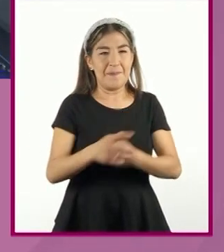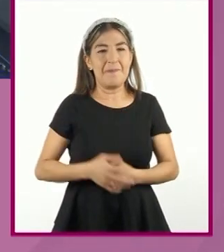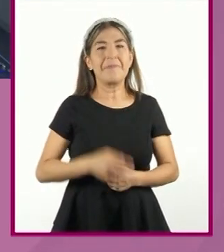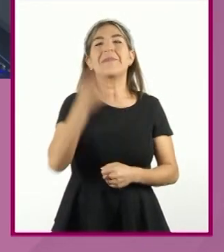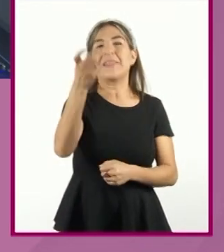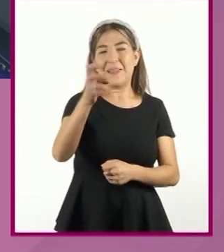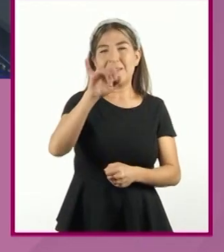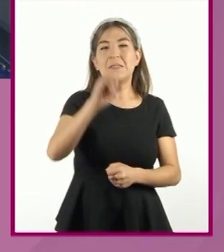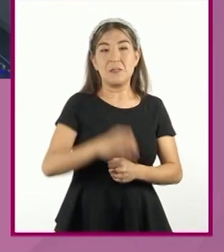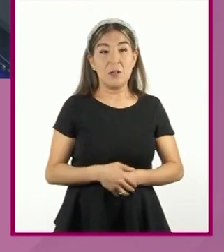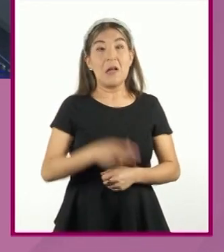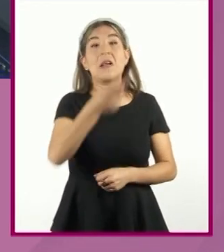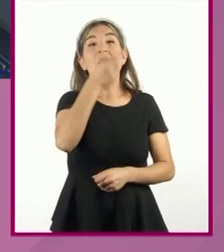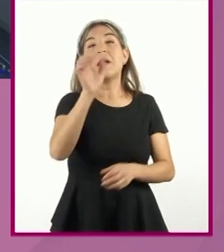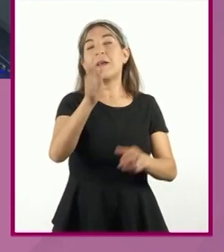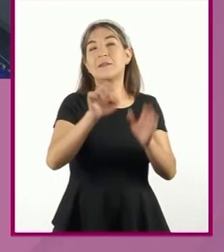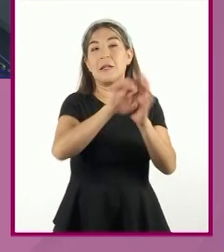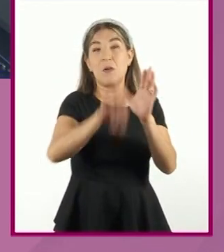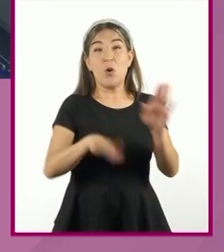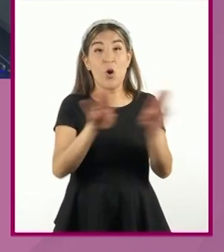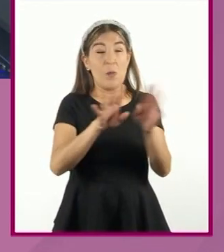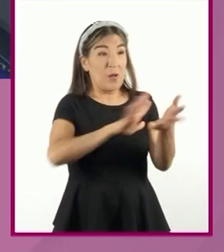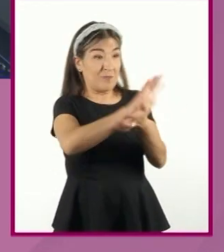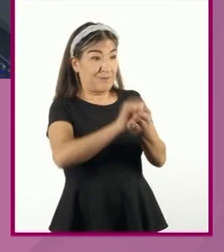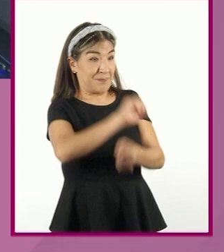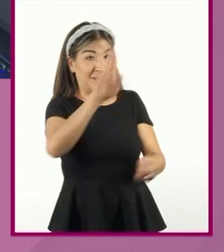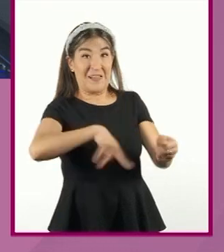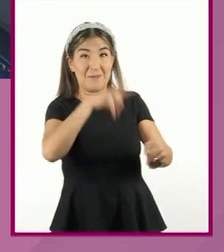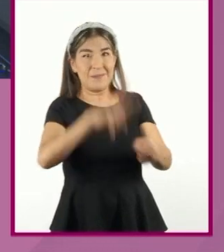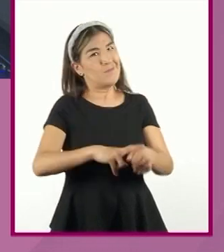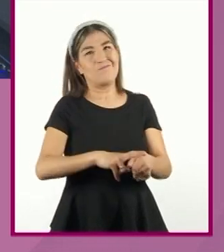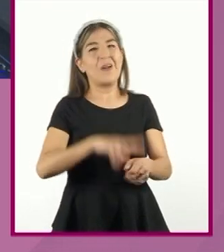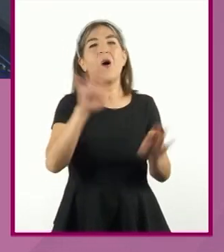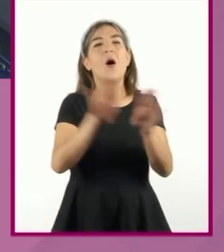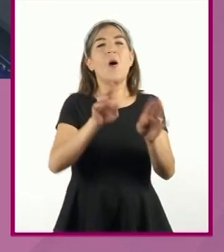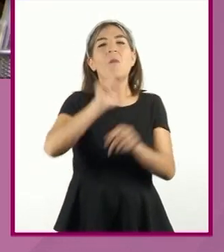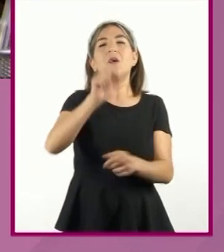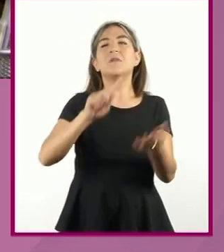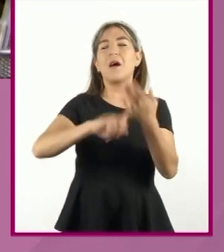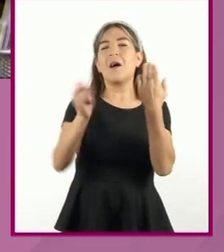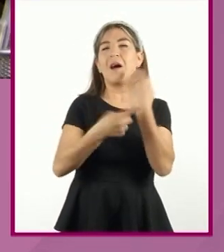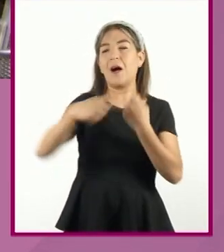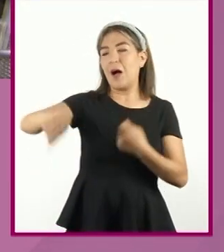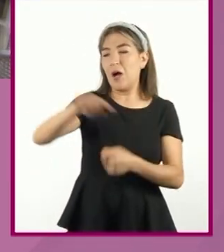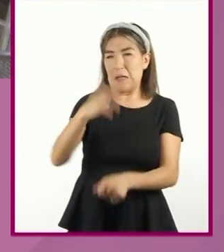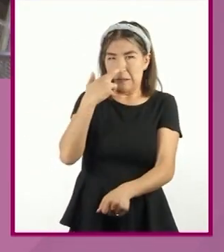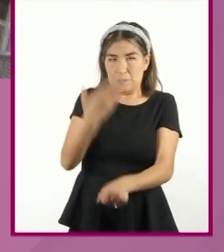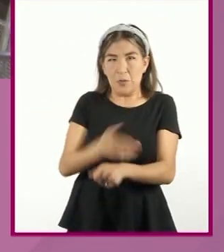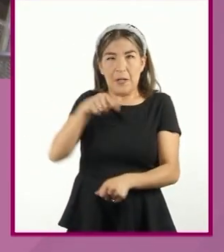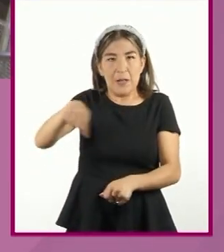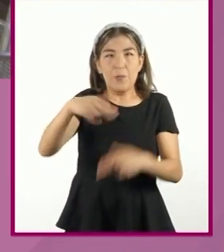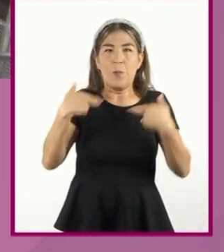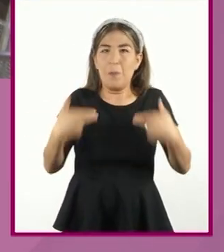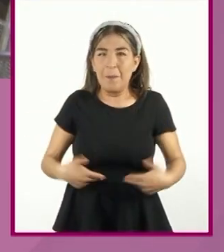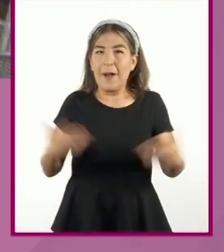Efectivamente, decir que los desastres son naturales es ocultar la responsabilidad humana en ellos. ¡Claro! Una